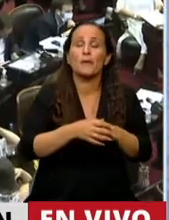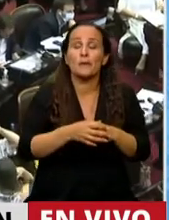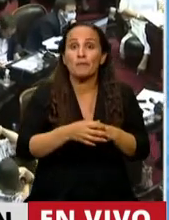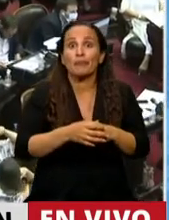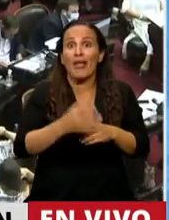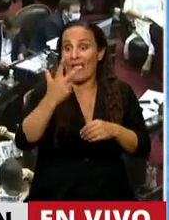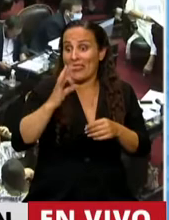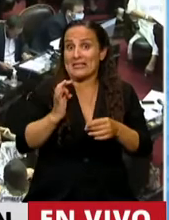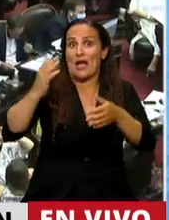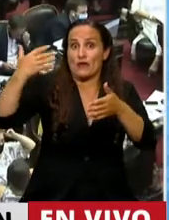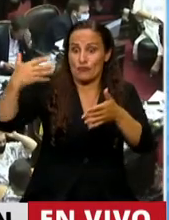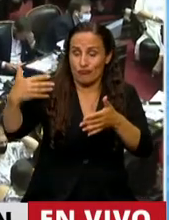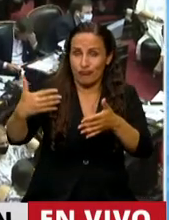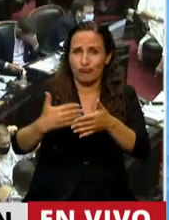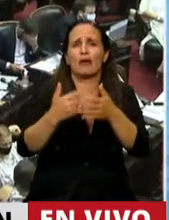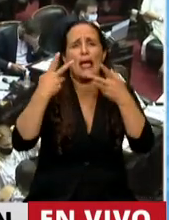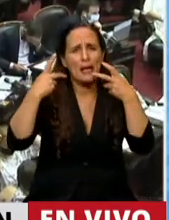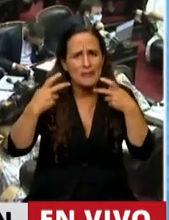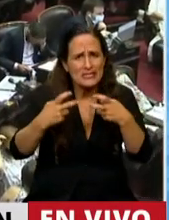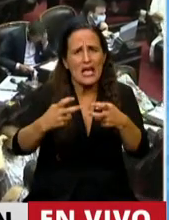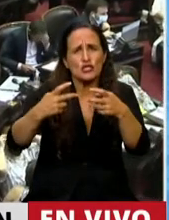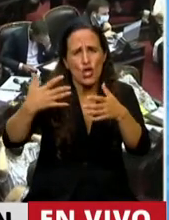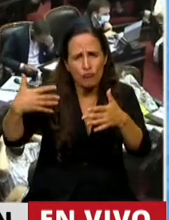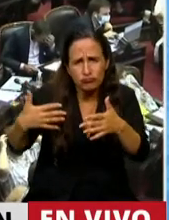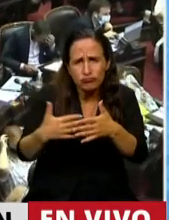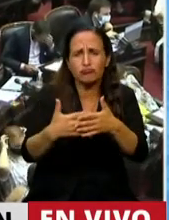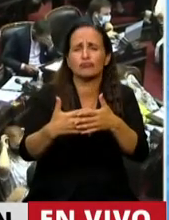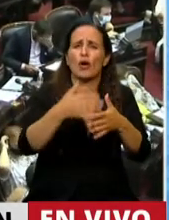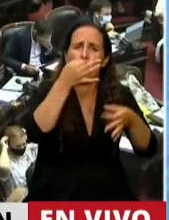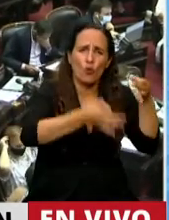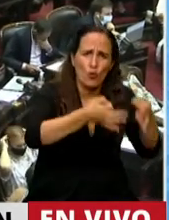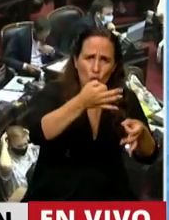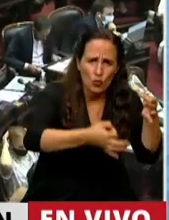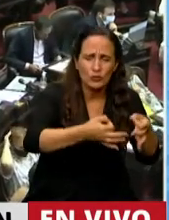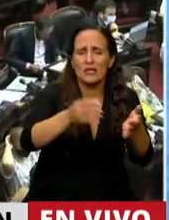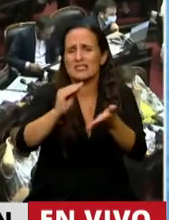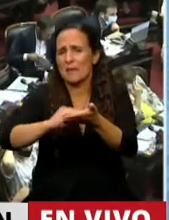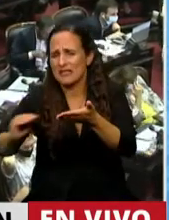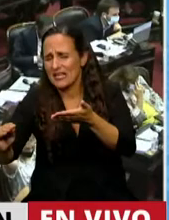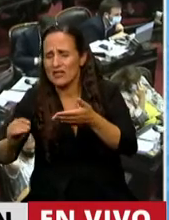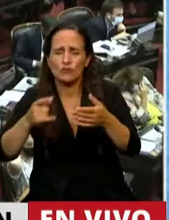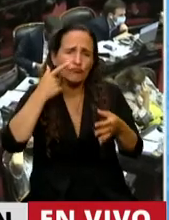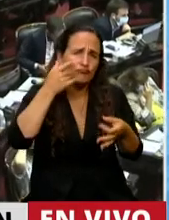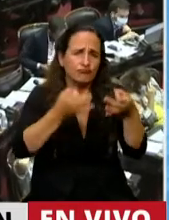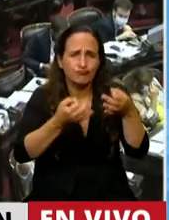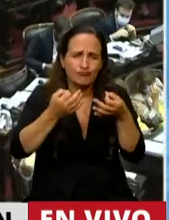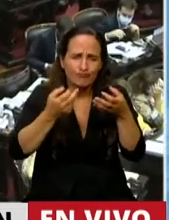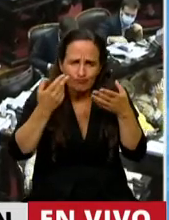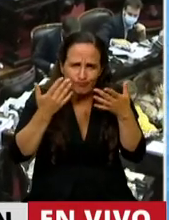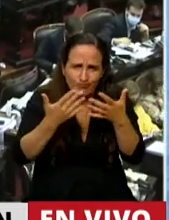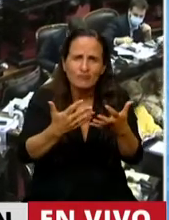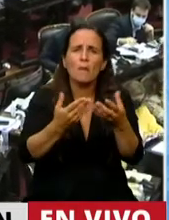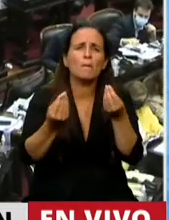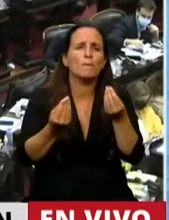largo de estos 3 años se llevaron adelante investigaciones en los ámbitos judicial y administrativo, con el fin de